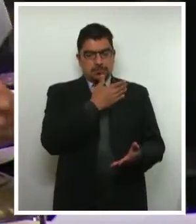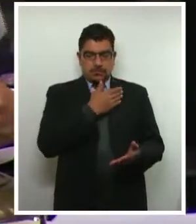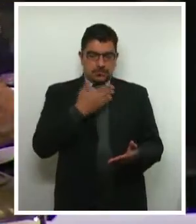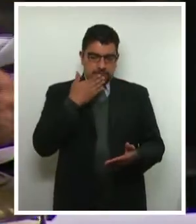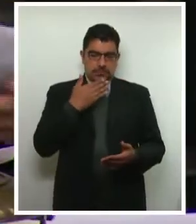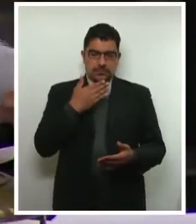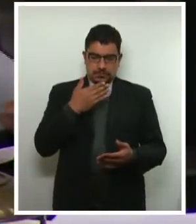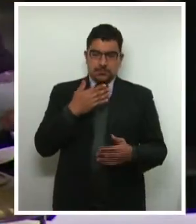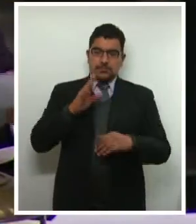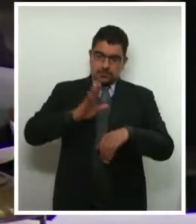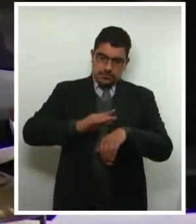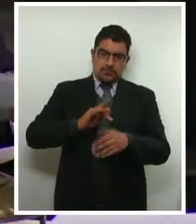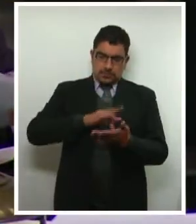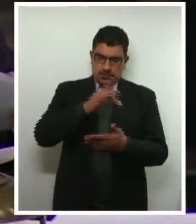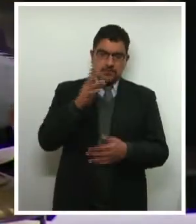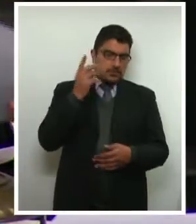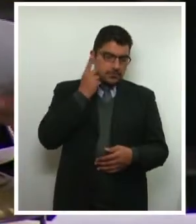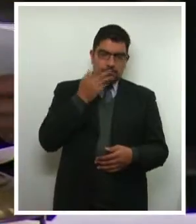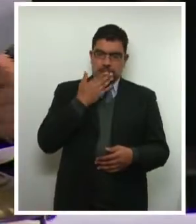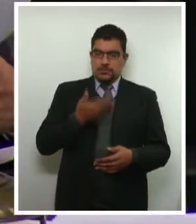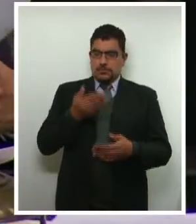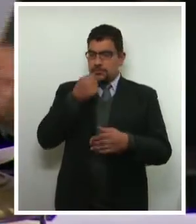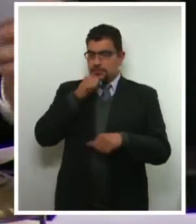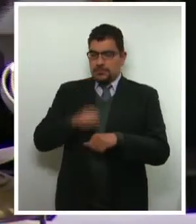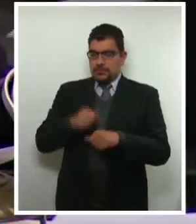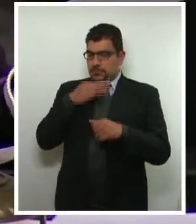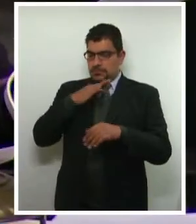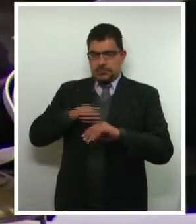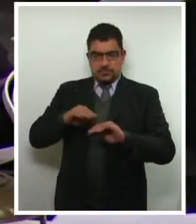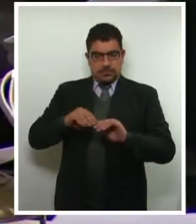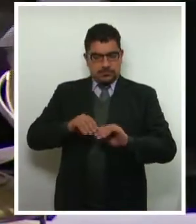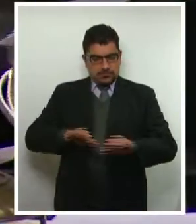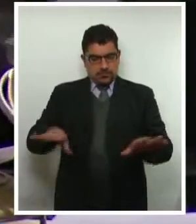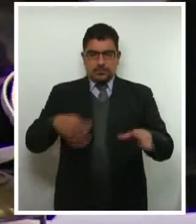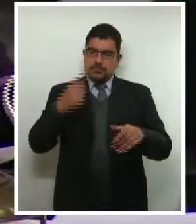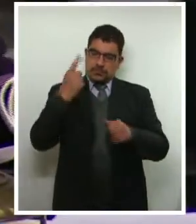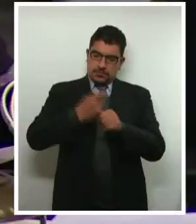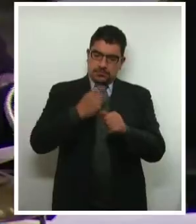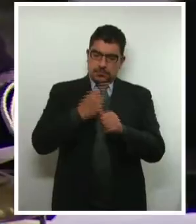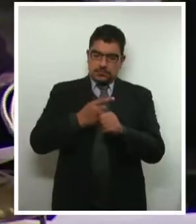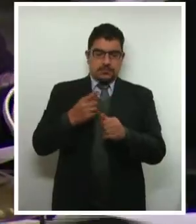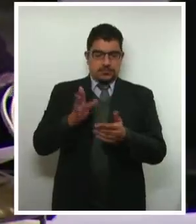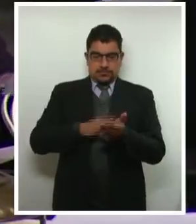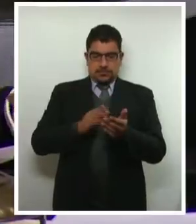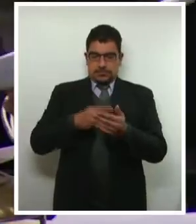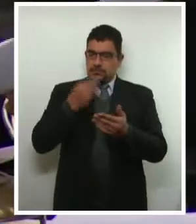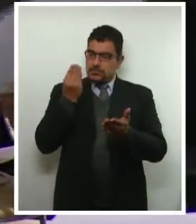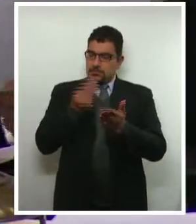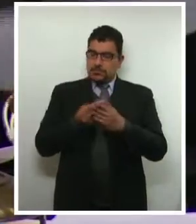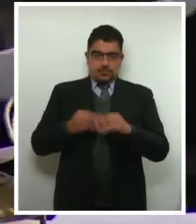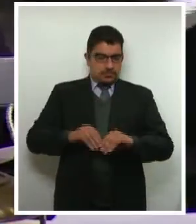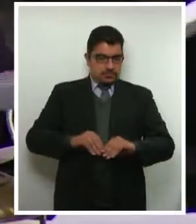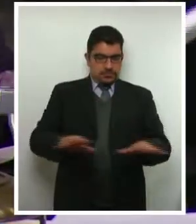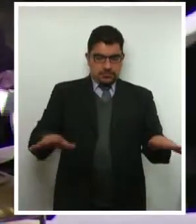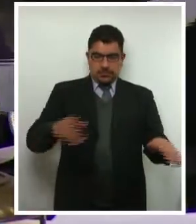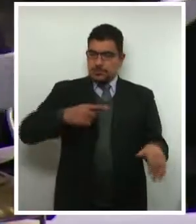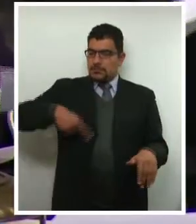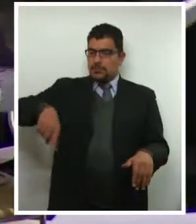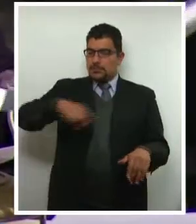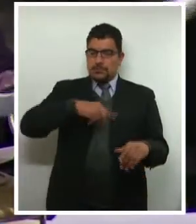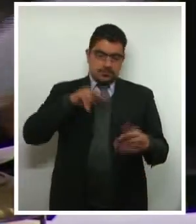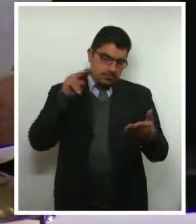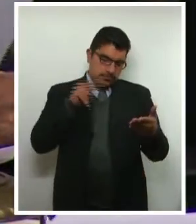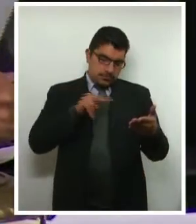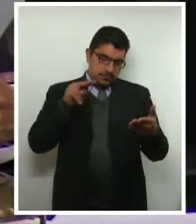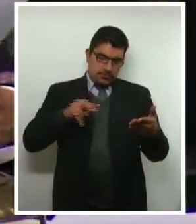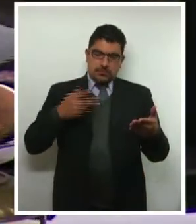Voy a pedir a la Secretaría Parlamentaria que distribuya primeramente la reserva para que todos